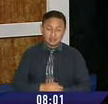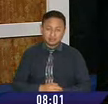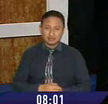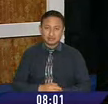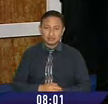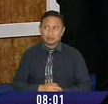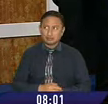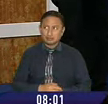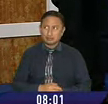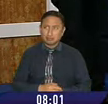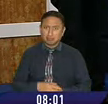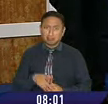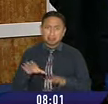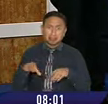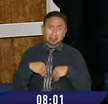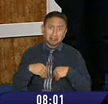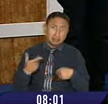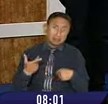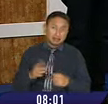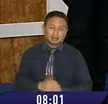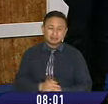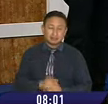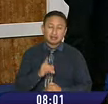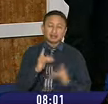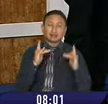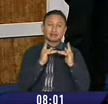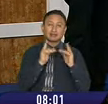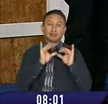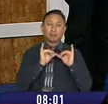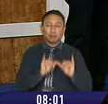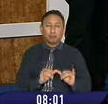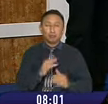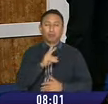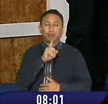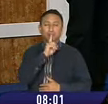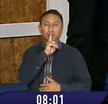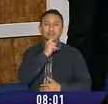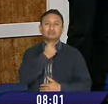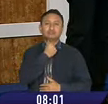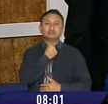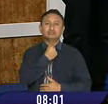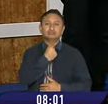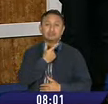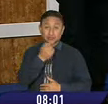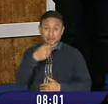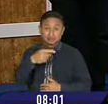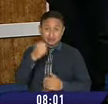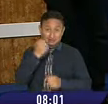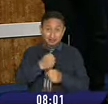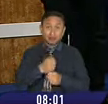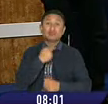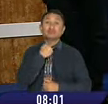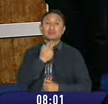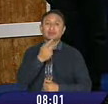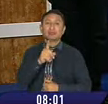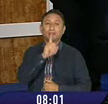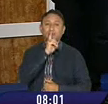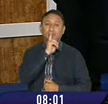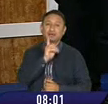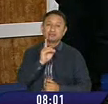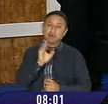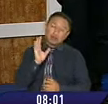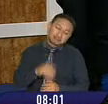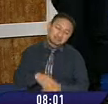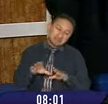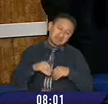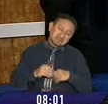cállese. No diga nada. Eso. Repose, repórtese. Esas cuerdas que le da de comer. Eso sí, cállese. Yo, está